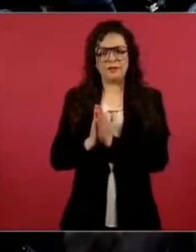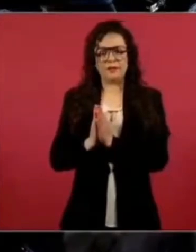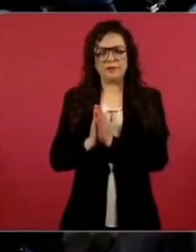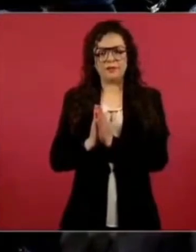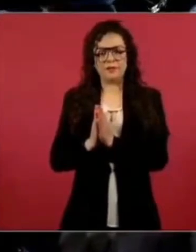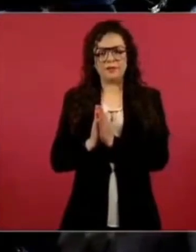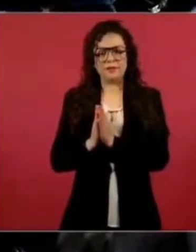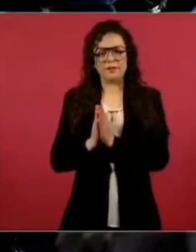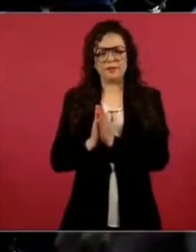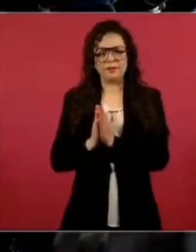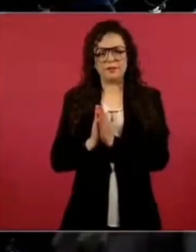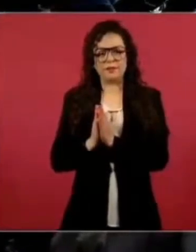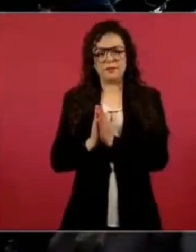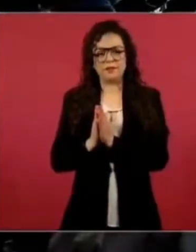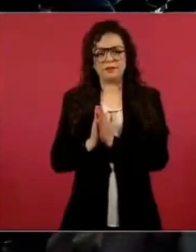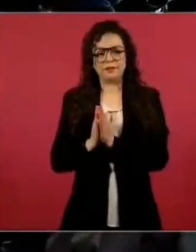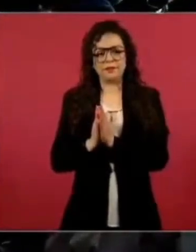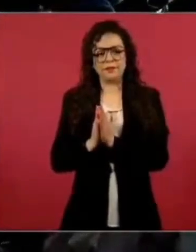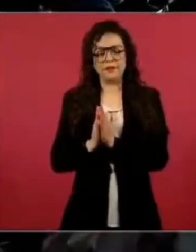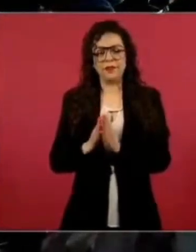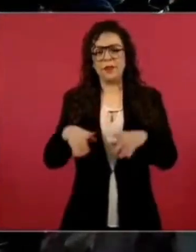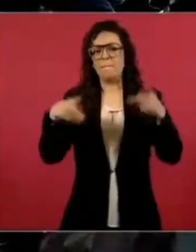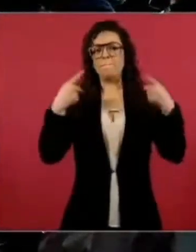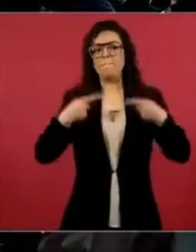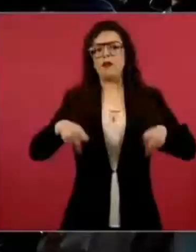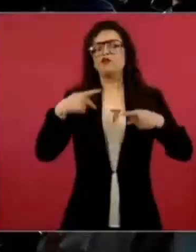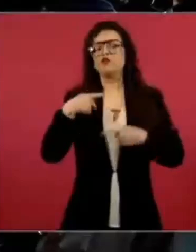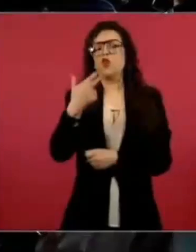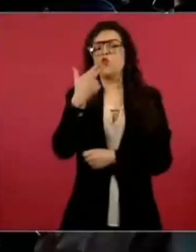que consumen, sí, fentanilo.